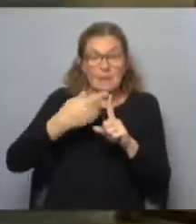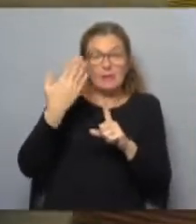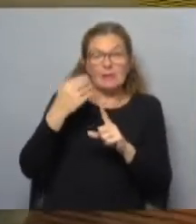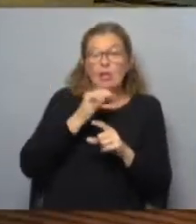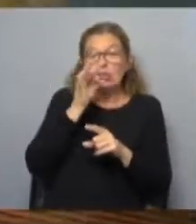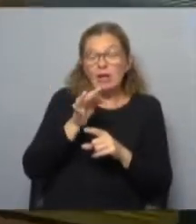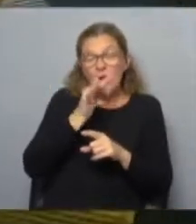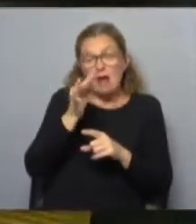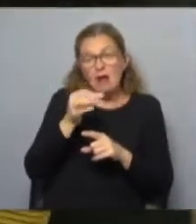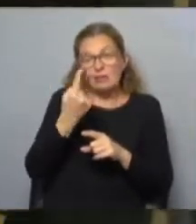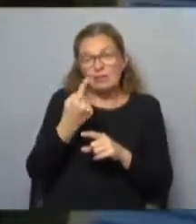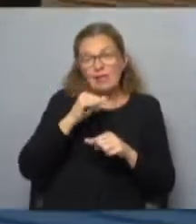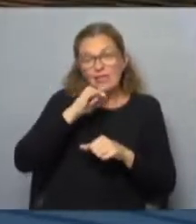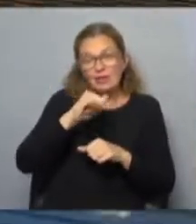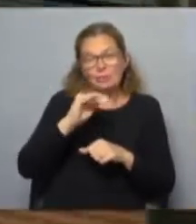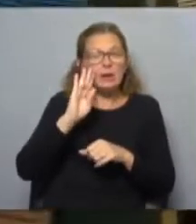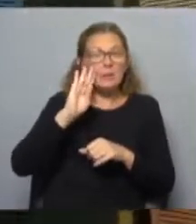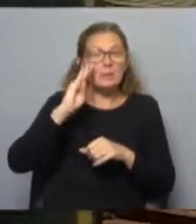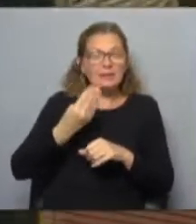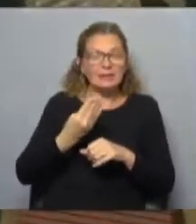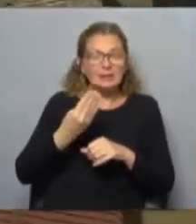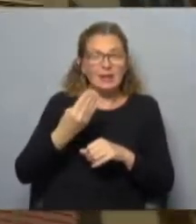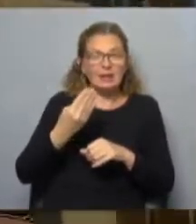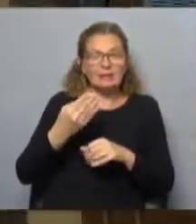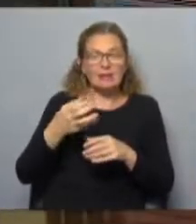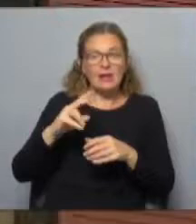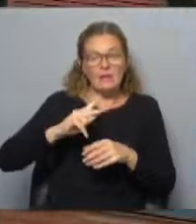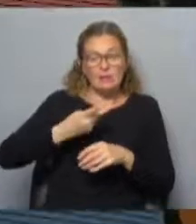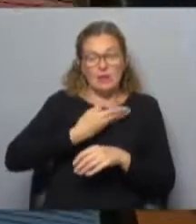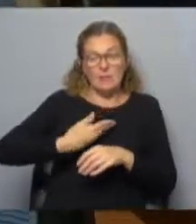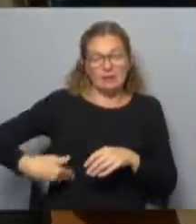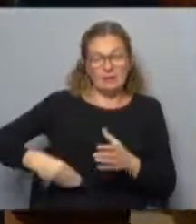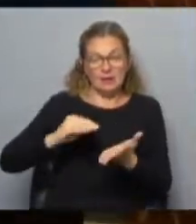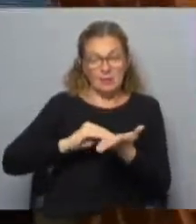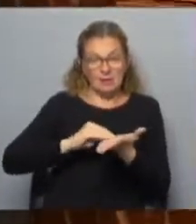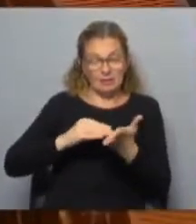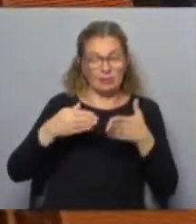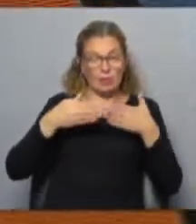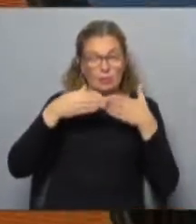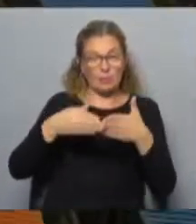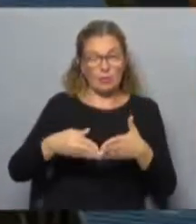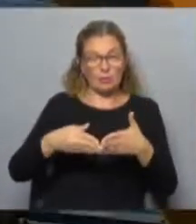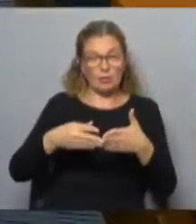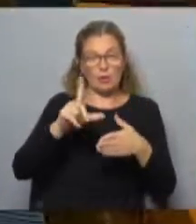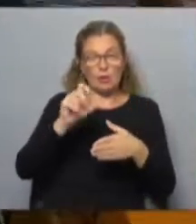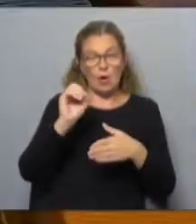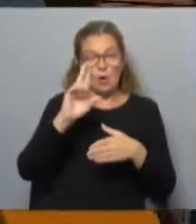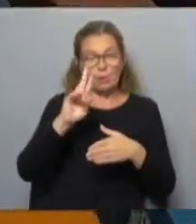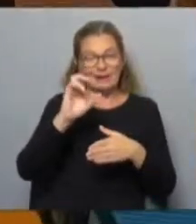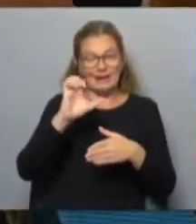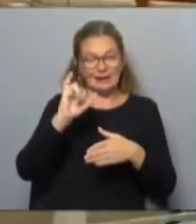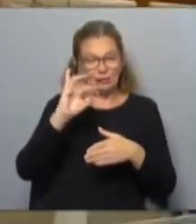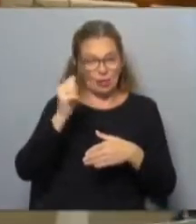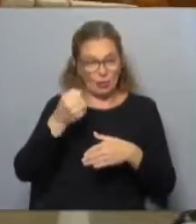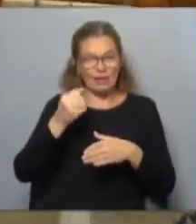declararon en el marco de esta denuncia a representantes de Catunasi el vicepresidente de la Administración Nacional de Puertos, Daniel Loureiro, integrante